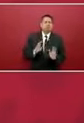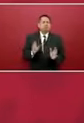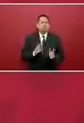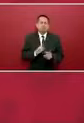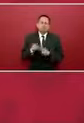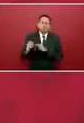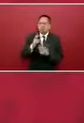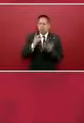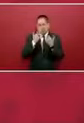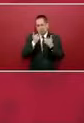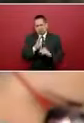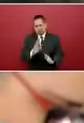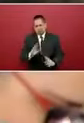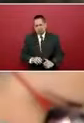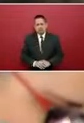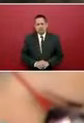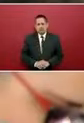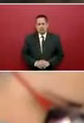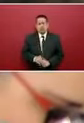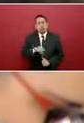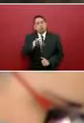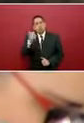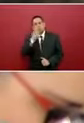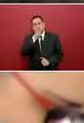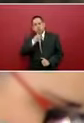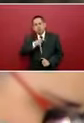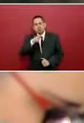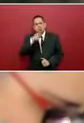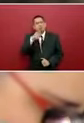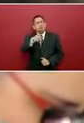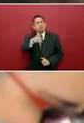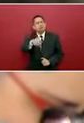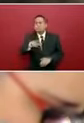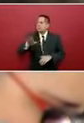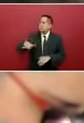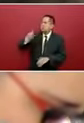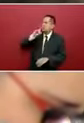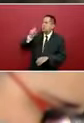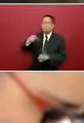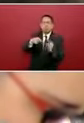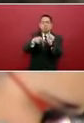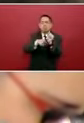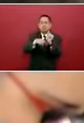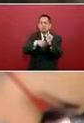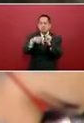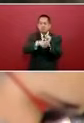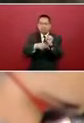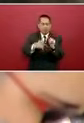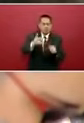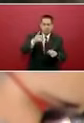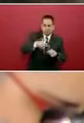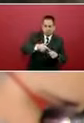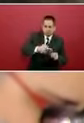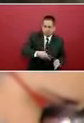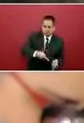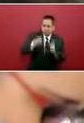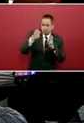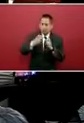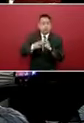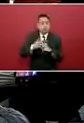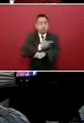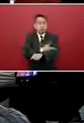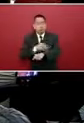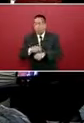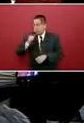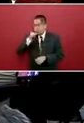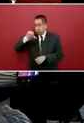de ofender, ¿no? Lo otro, ¿qué me decías? Se habla de una toma clandestina en la Gustavo Amadero. No tengo el